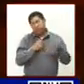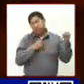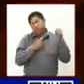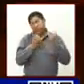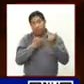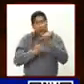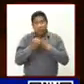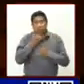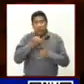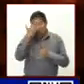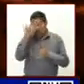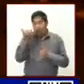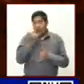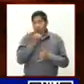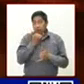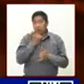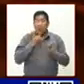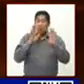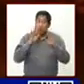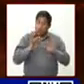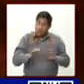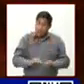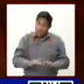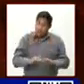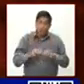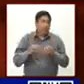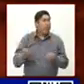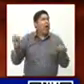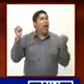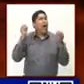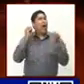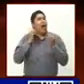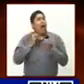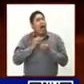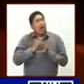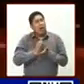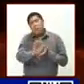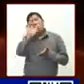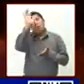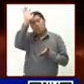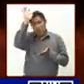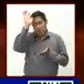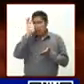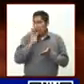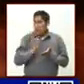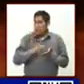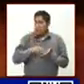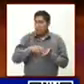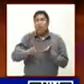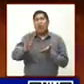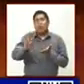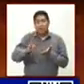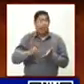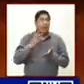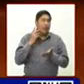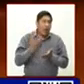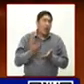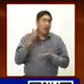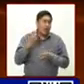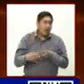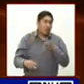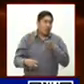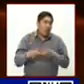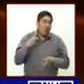dentro de estas vías porque evidentemente las lluvias la capa asfálticas se vuelve más resbalosa han sucedido algunos contratiempos